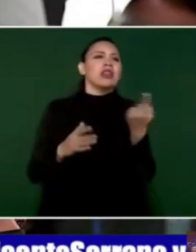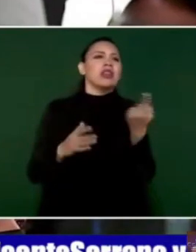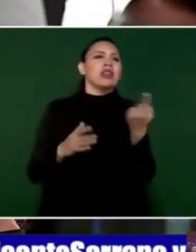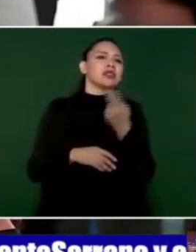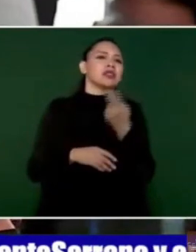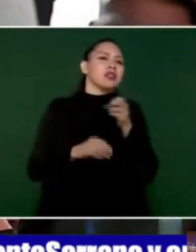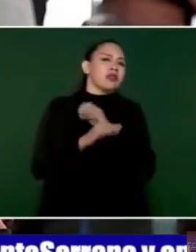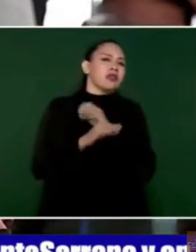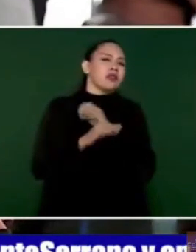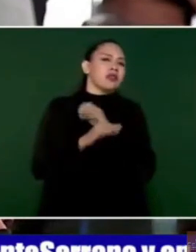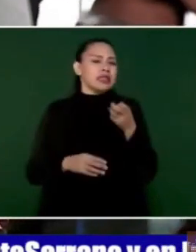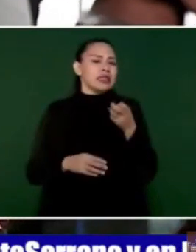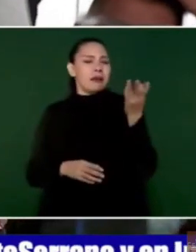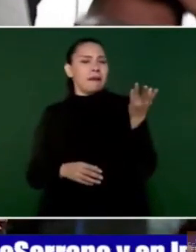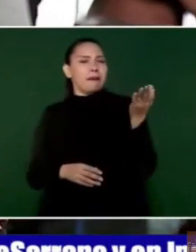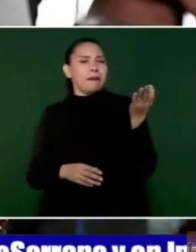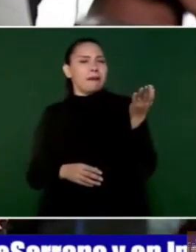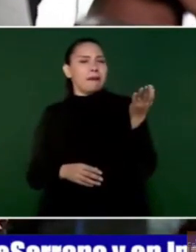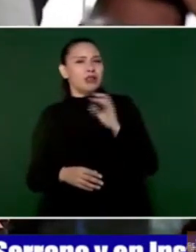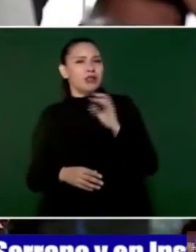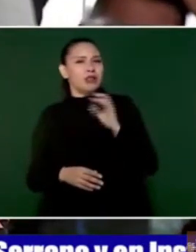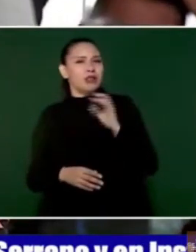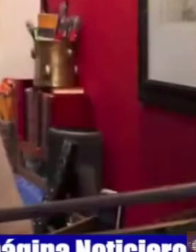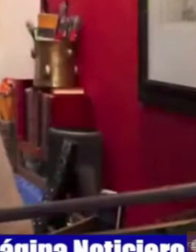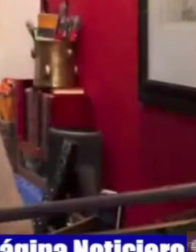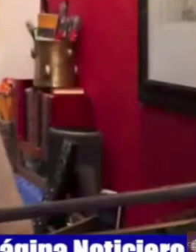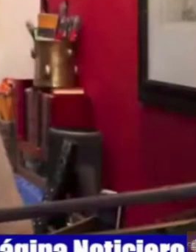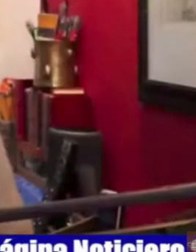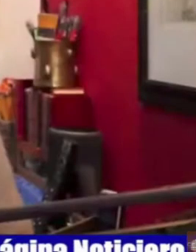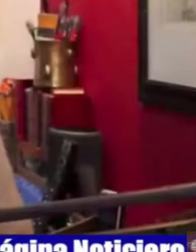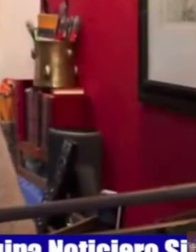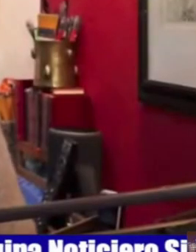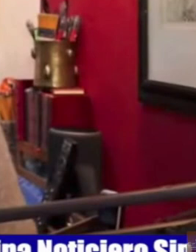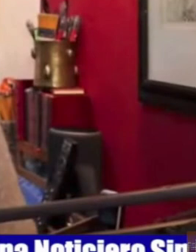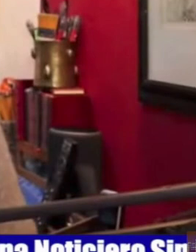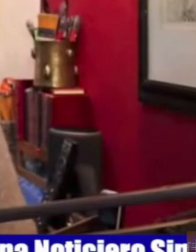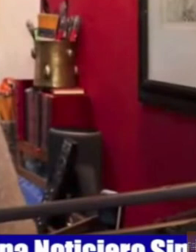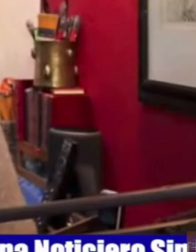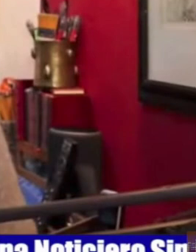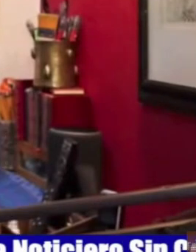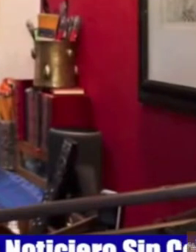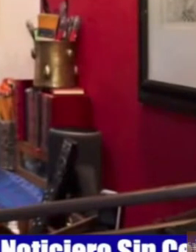le salió un buque y que acá en México decimos que nació un ratón.